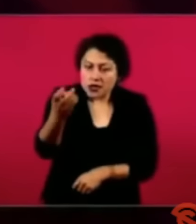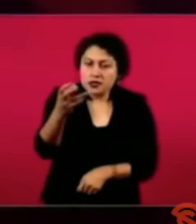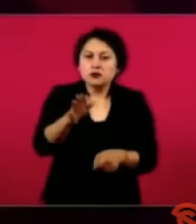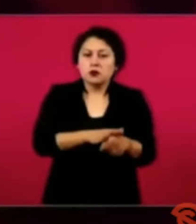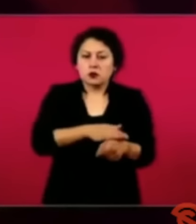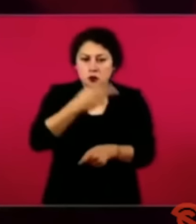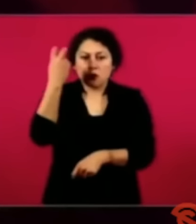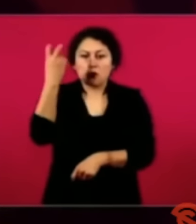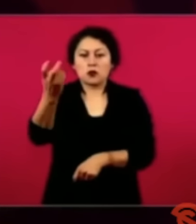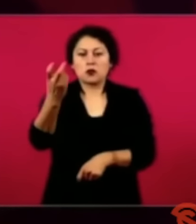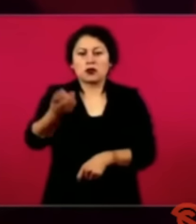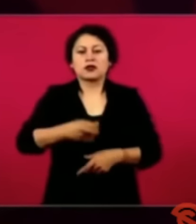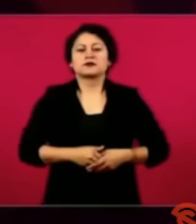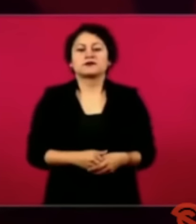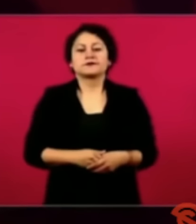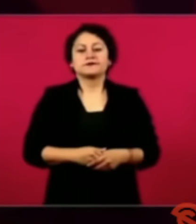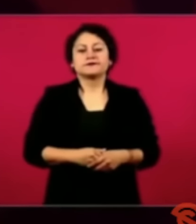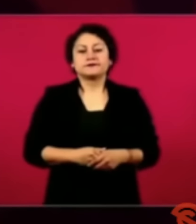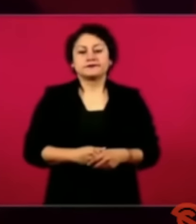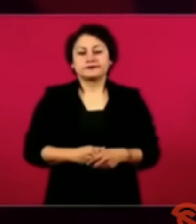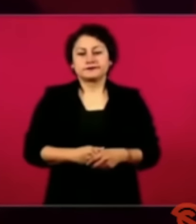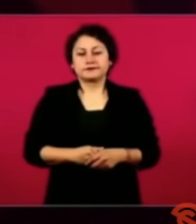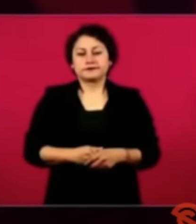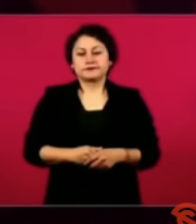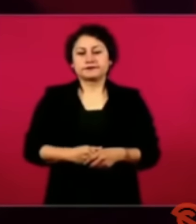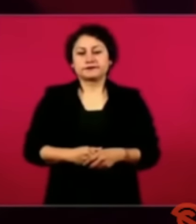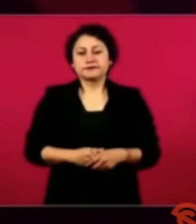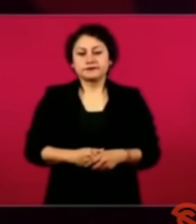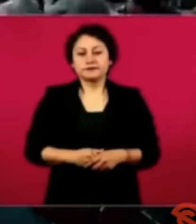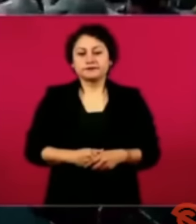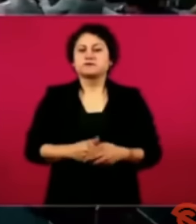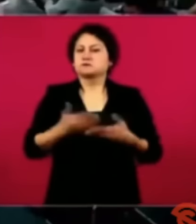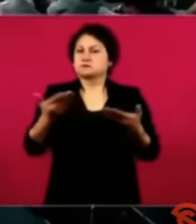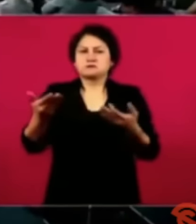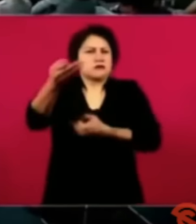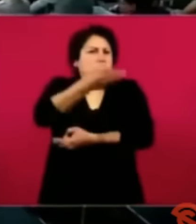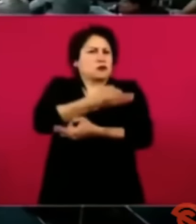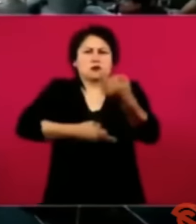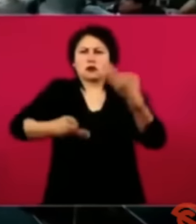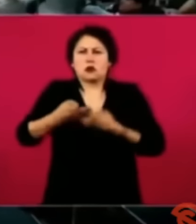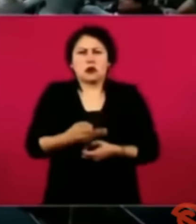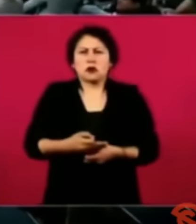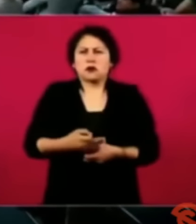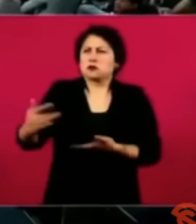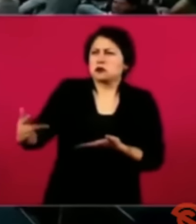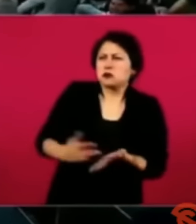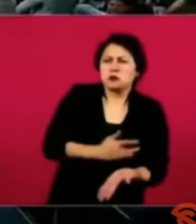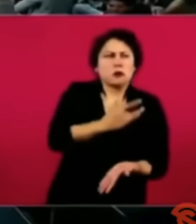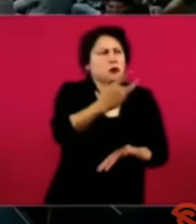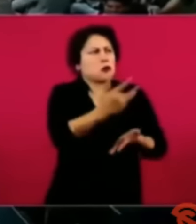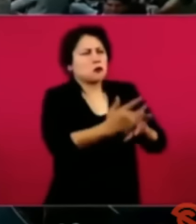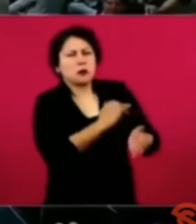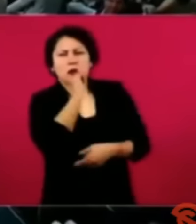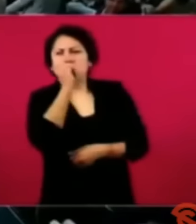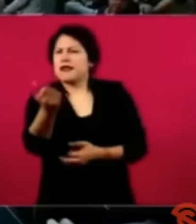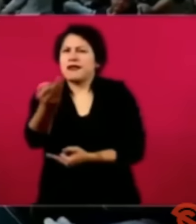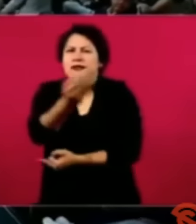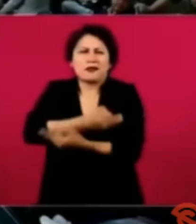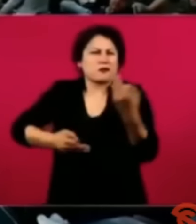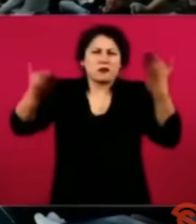Precisamente por eso, hay que darles la bienvenida a todos, porque algo de lo que ha sucedido